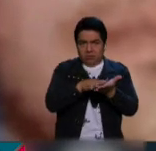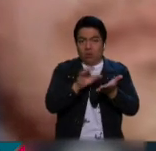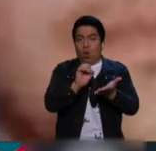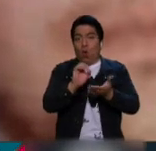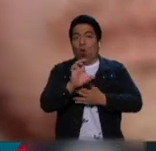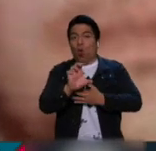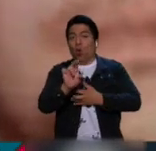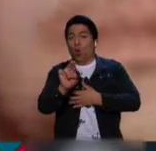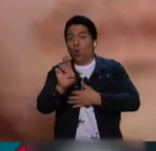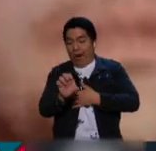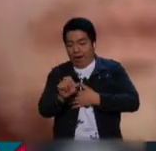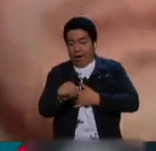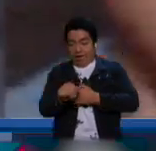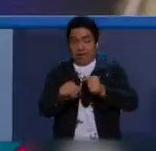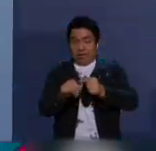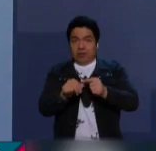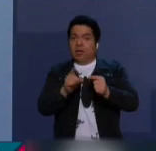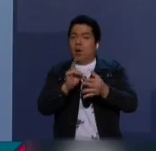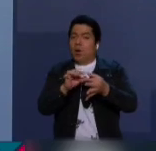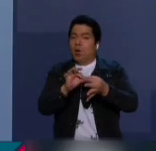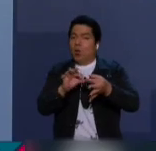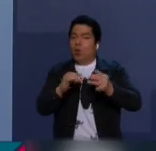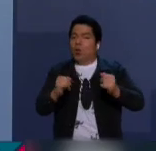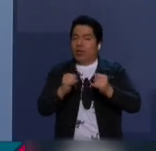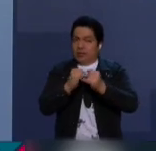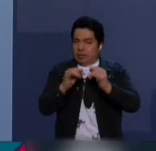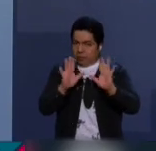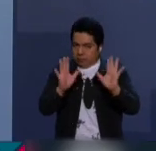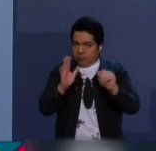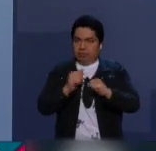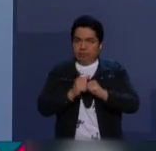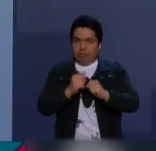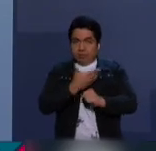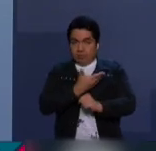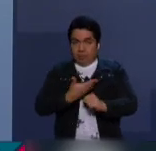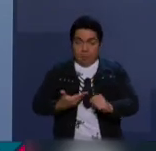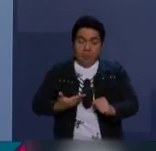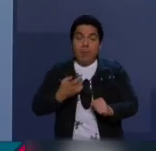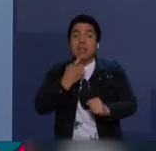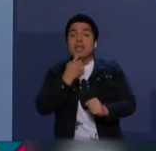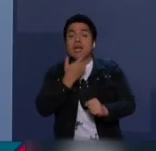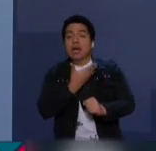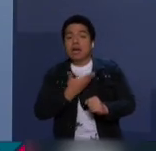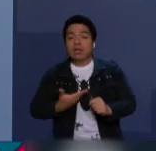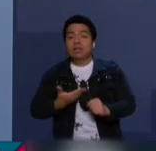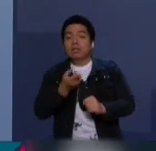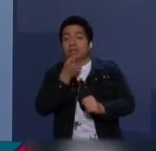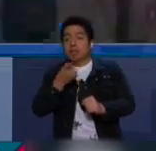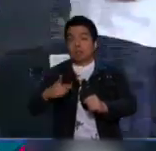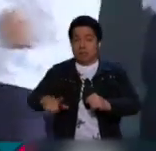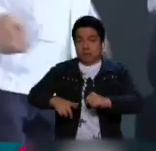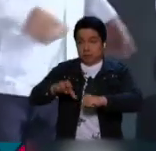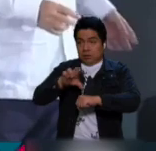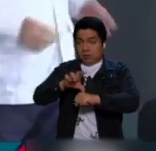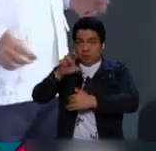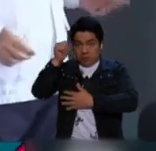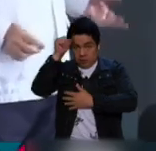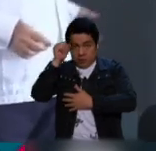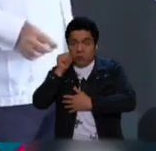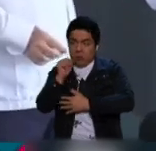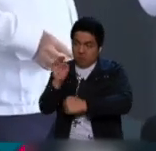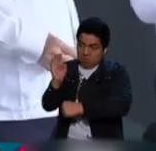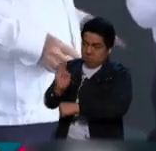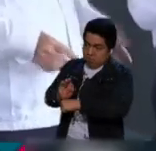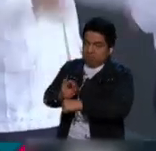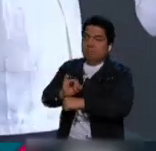se hubiera resuelto por las instituciones conducentes. Por su parte, el presidente López Obrador refrendó su respaldo al gobernador de Sinaloa, Rubén Rocha,